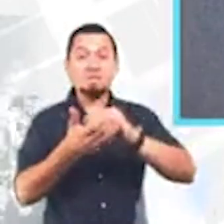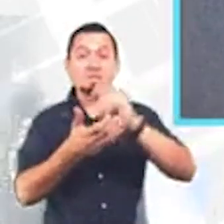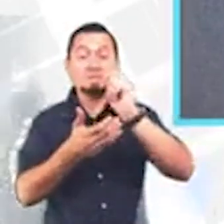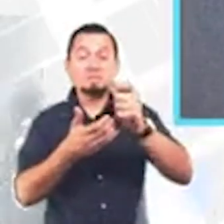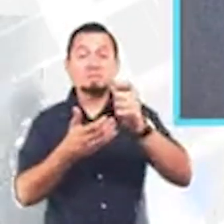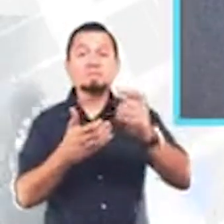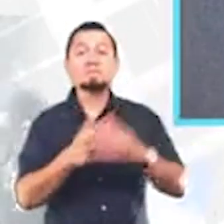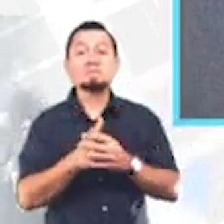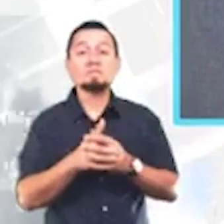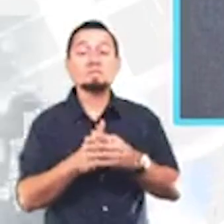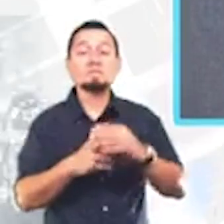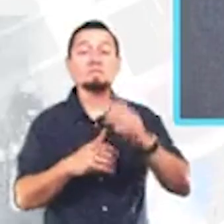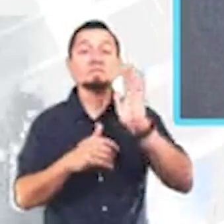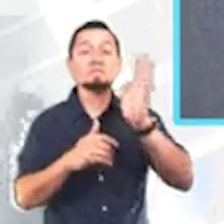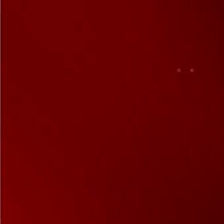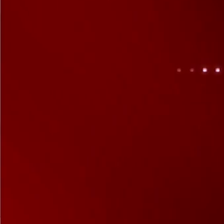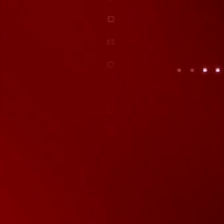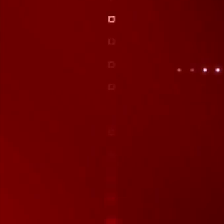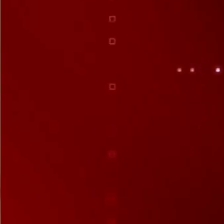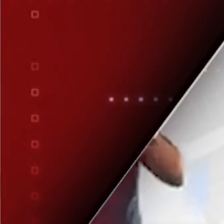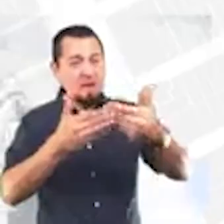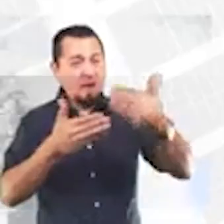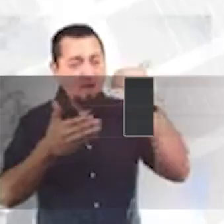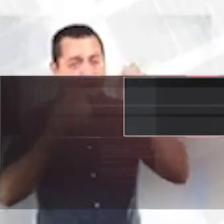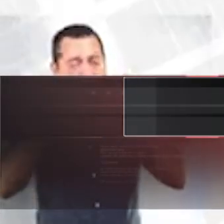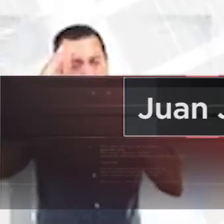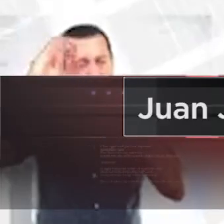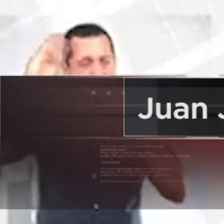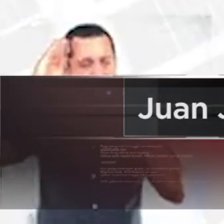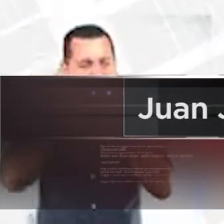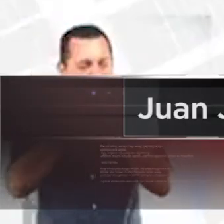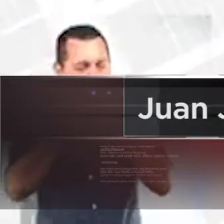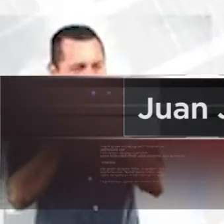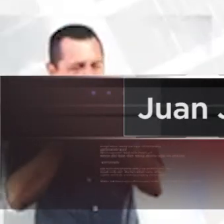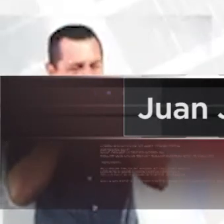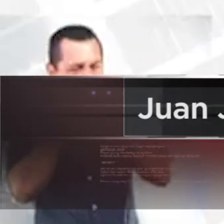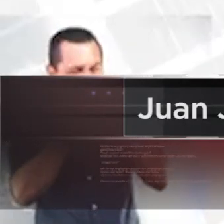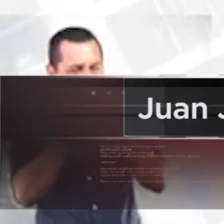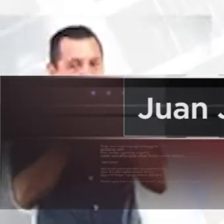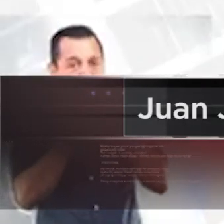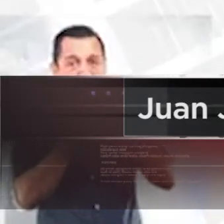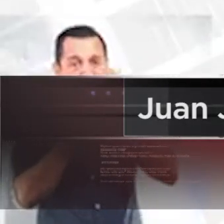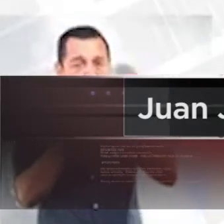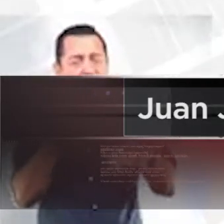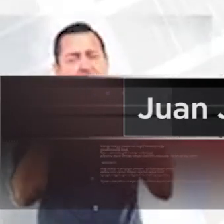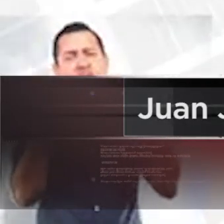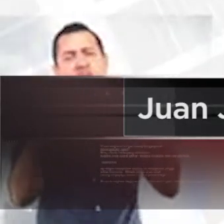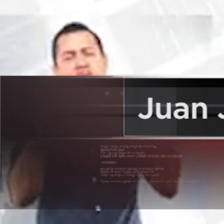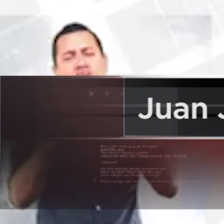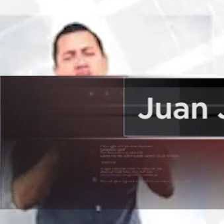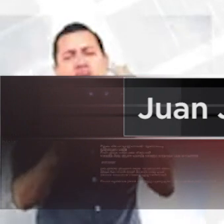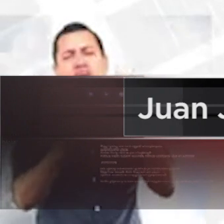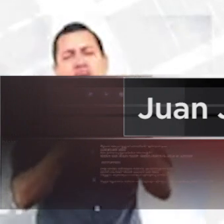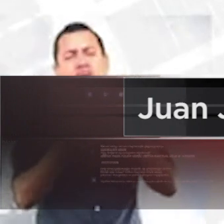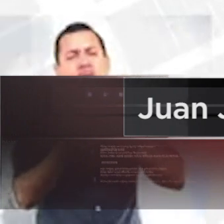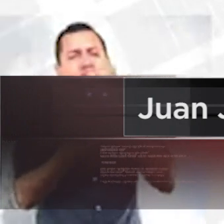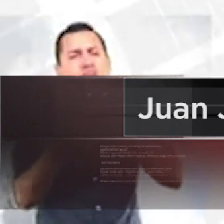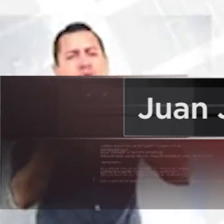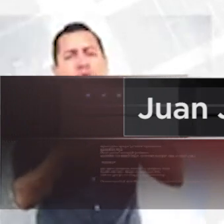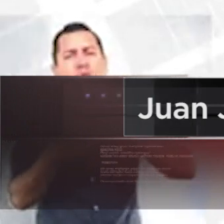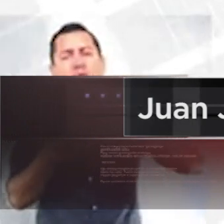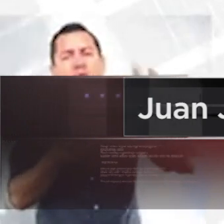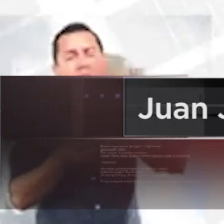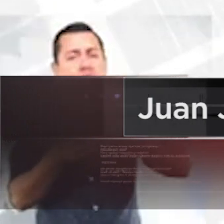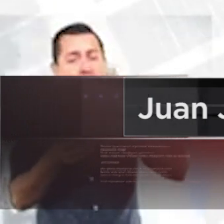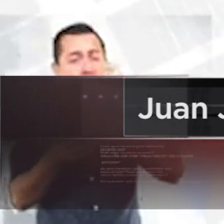movilidad sustentable de López Mateos. Por cierto, los resultados de este ejercicio participativo recién se presentaron como